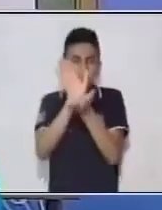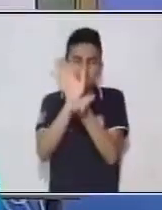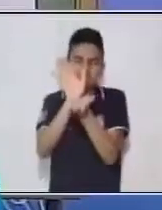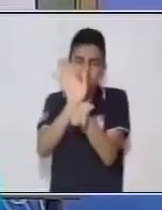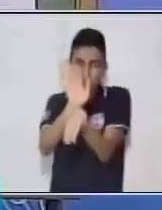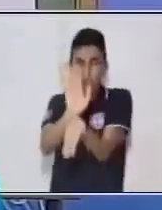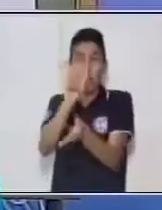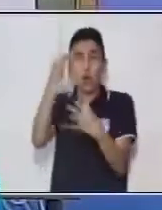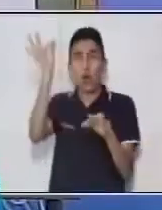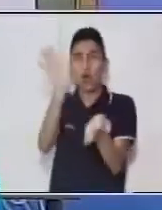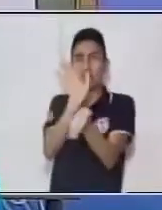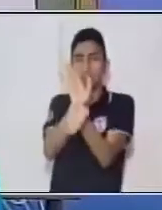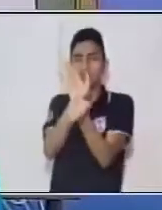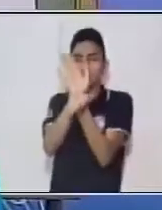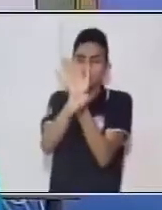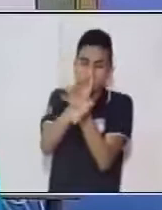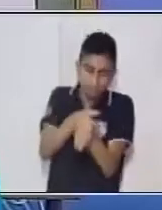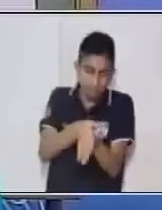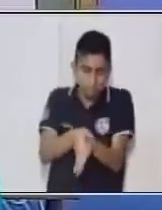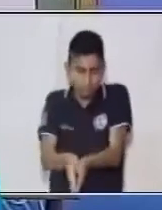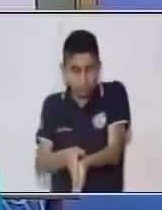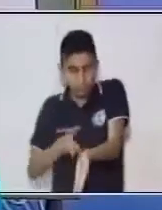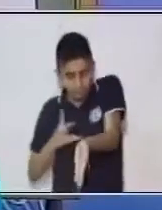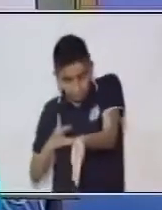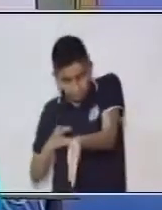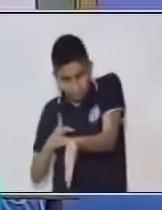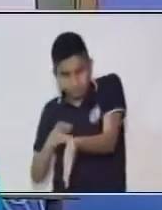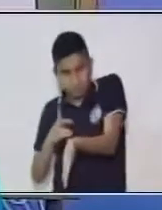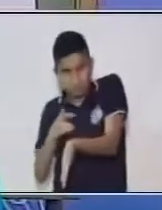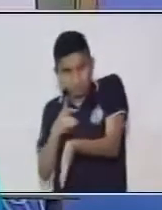y vamos a cortar una figura.